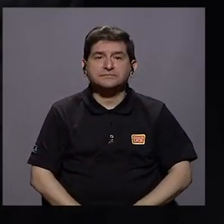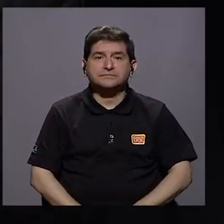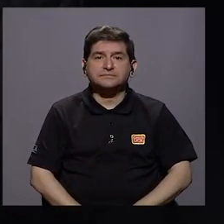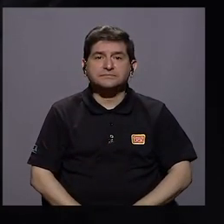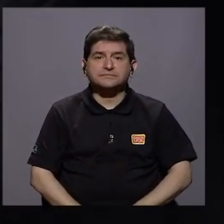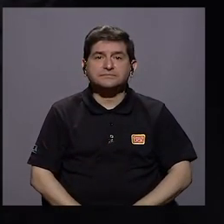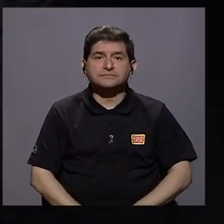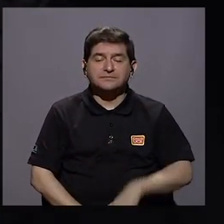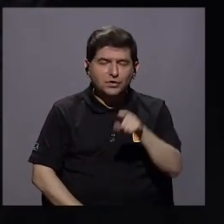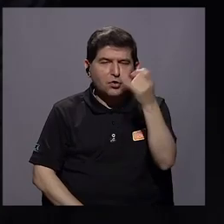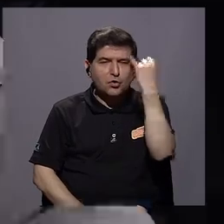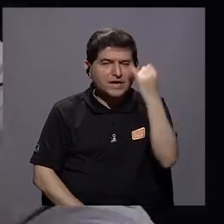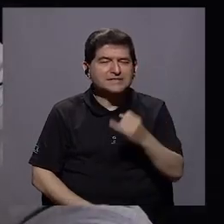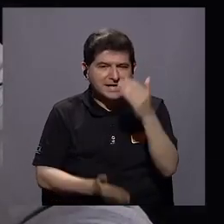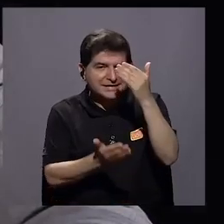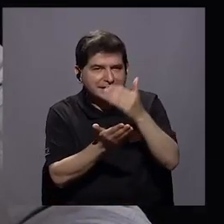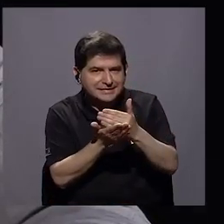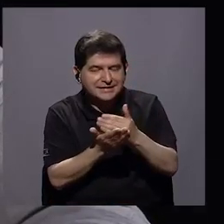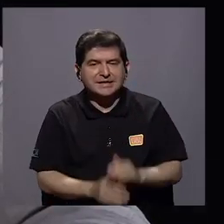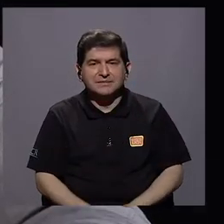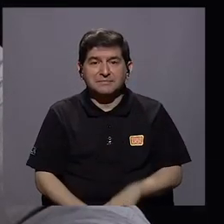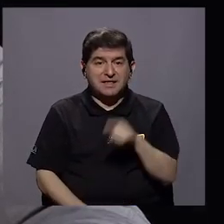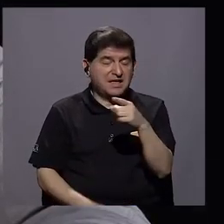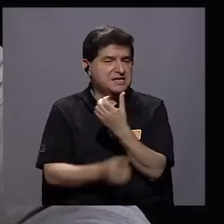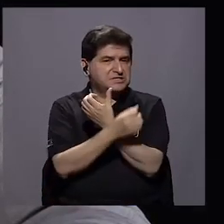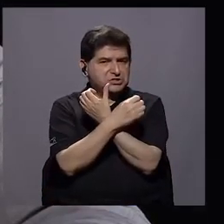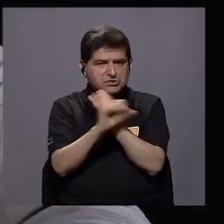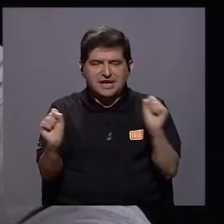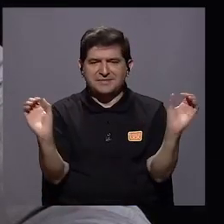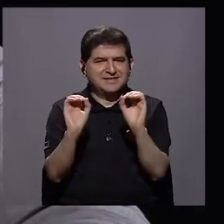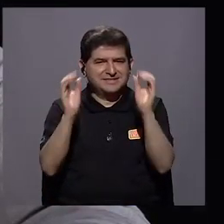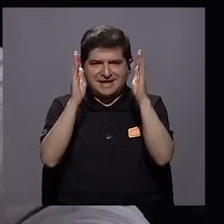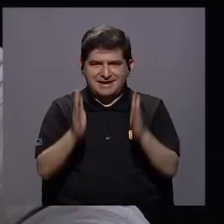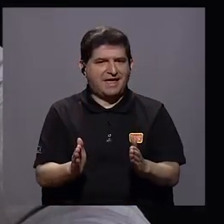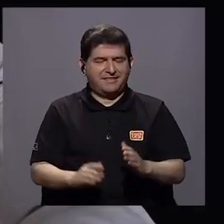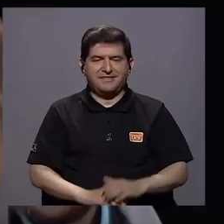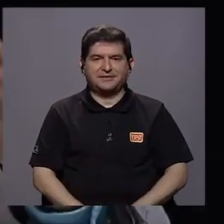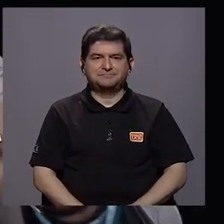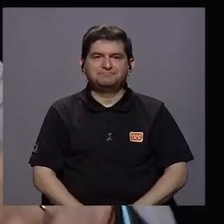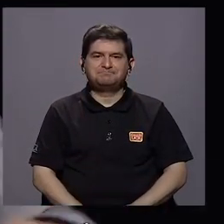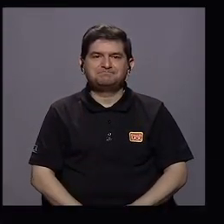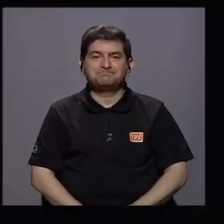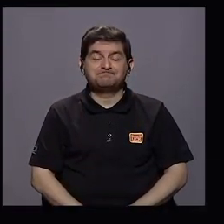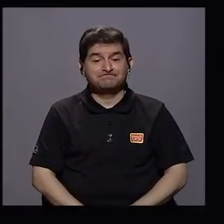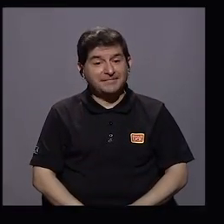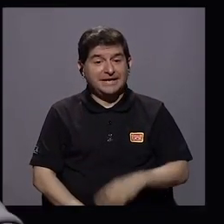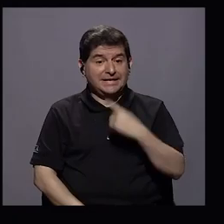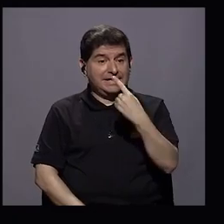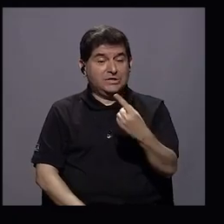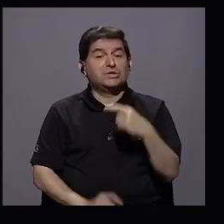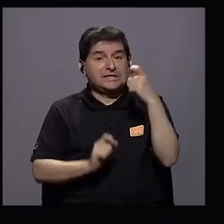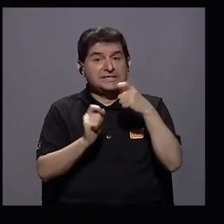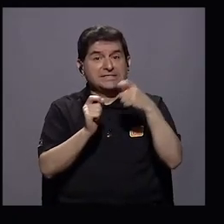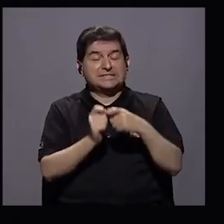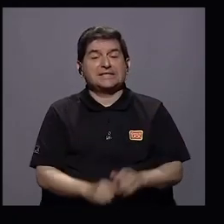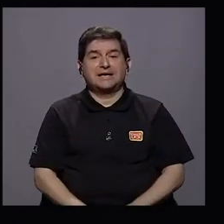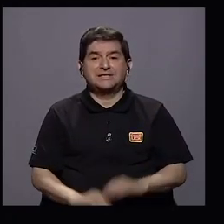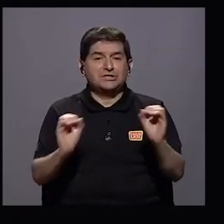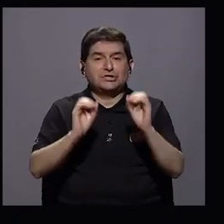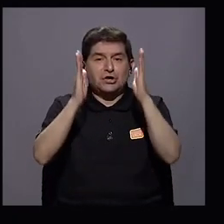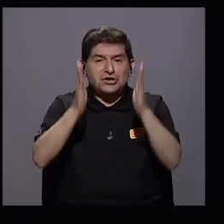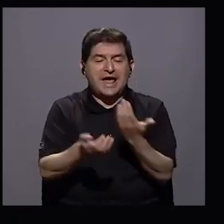Entonces... Me quiero quedar con eso, don Pablo. De esto nadie se va a salvar de este impuesto. Bueno... Palabras muy concretas de don